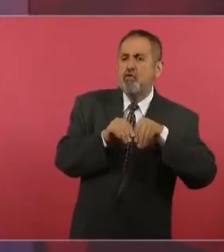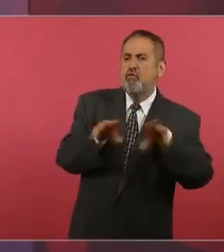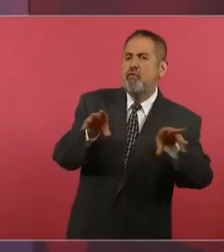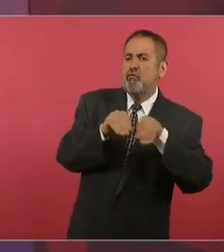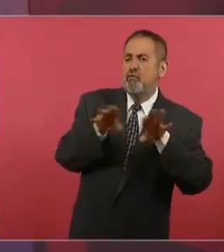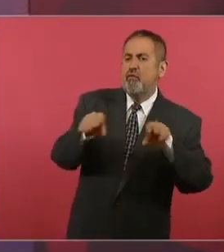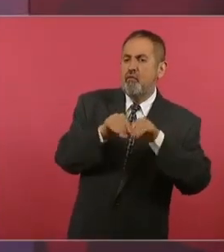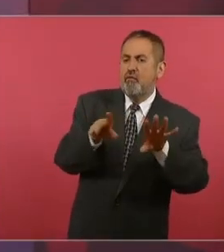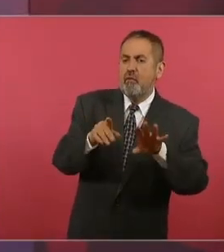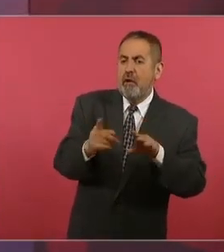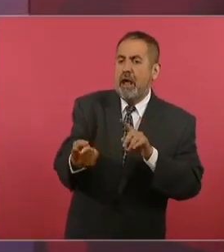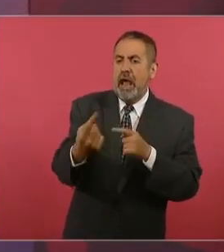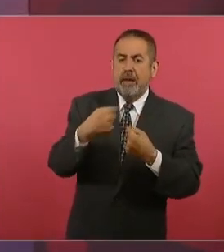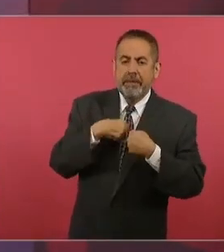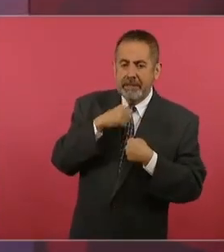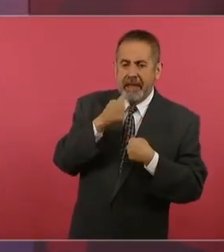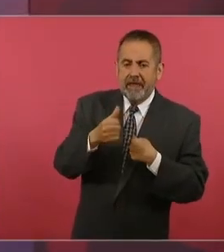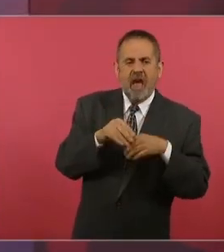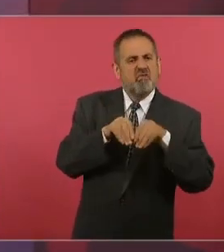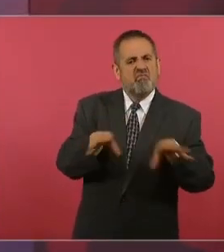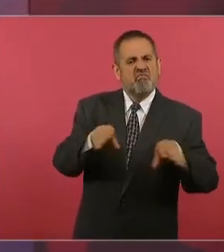y de manipulación,